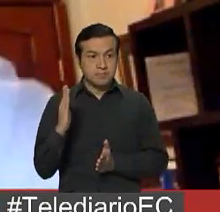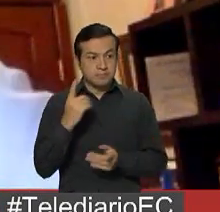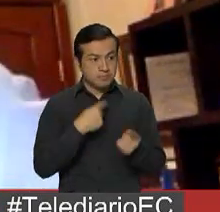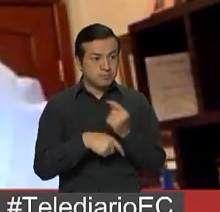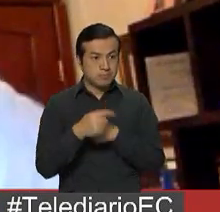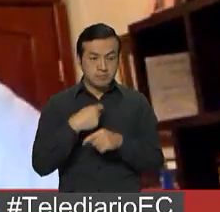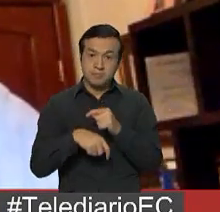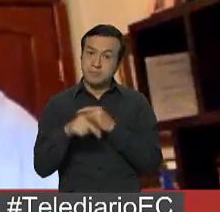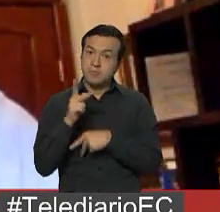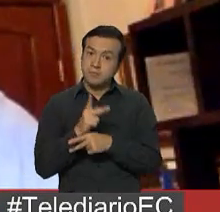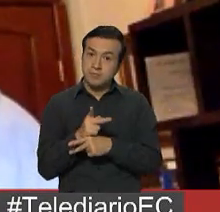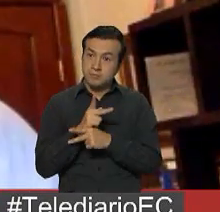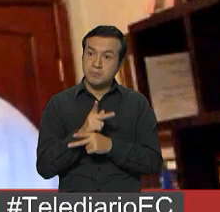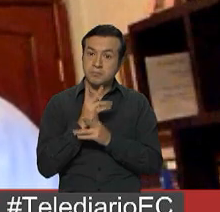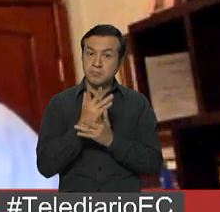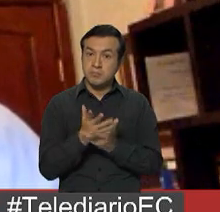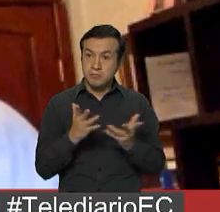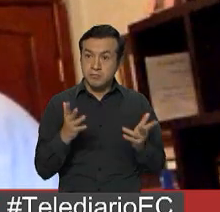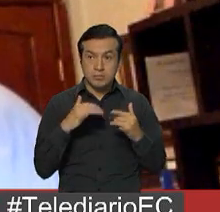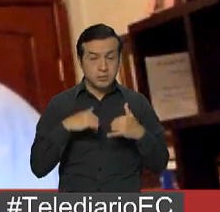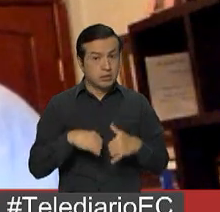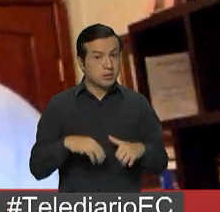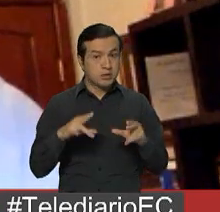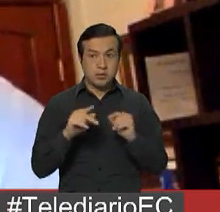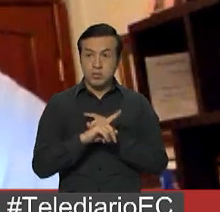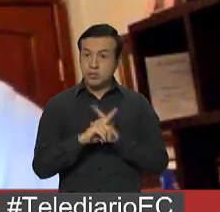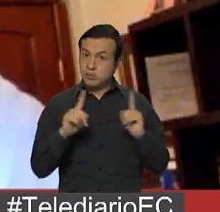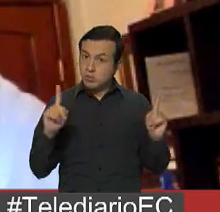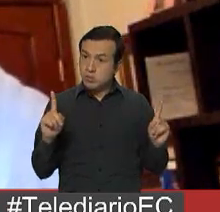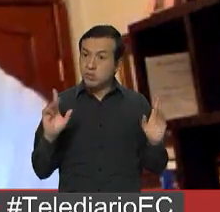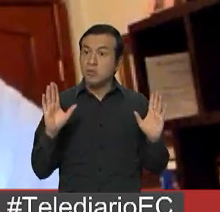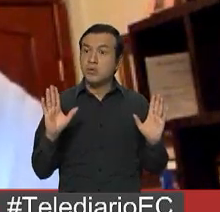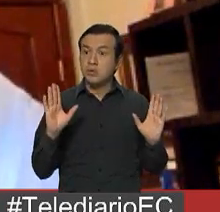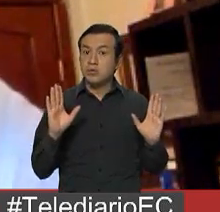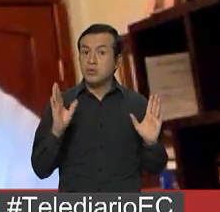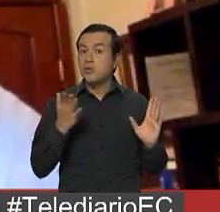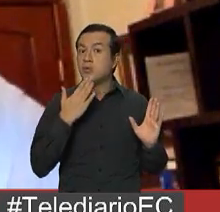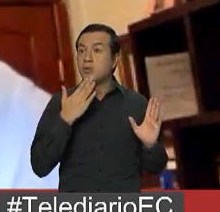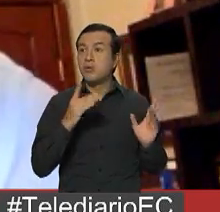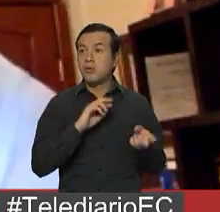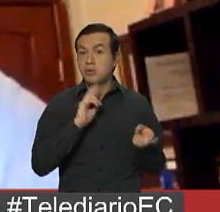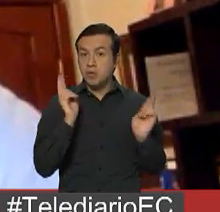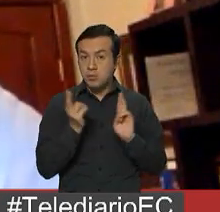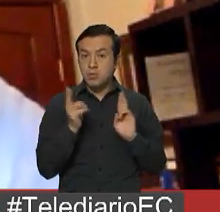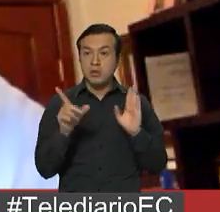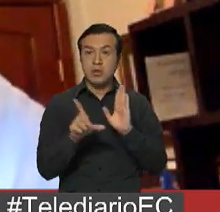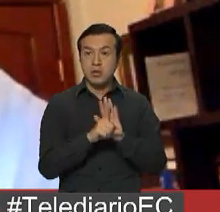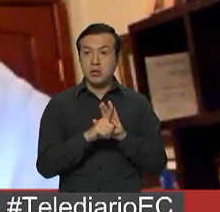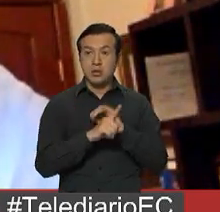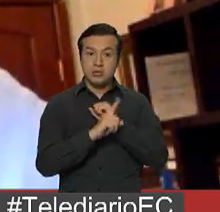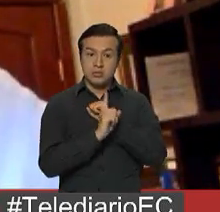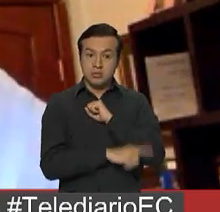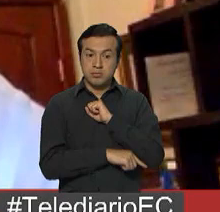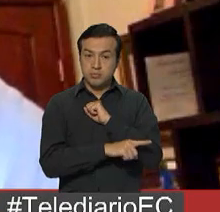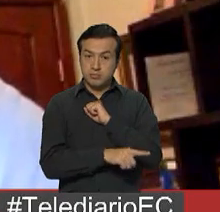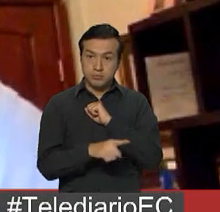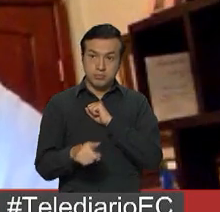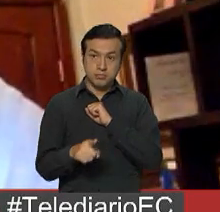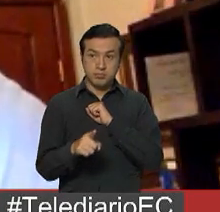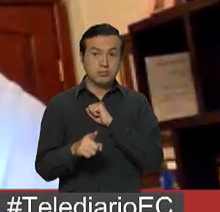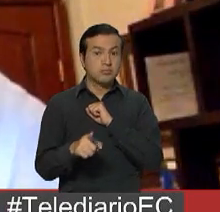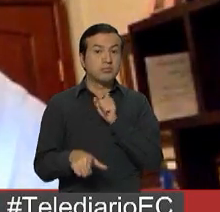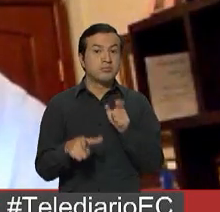para evitar para evitar que esto siga ocurriendo pero va a hablar de reformas en leyes o de endurecimiento de leyes penales o de